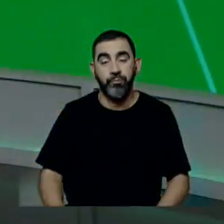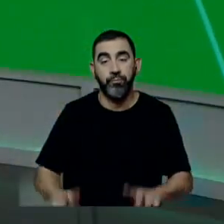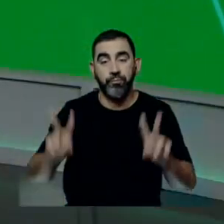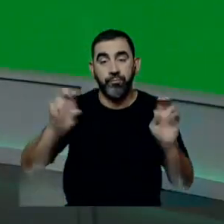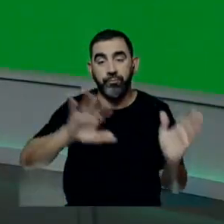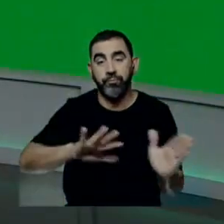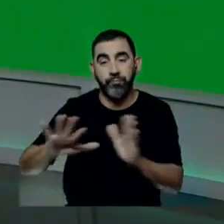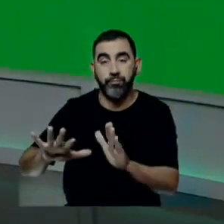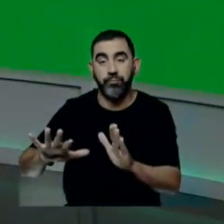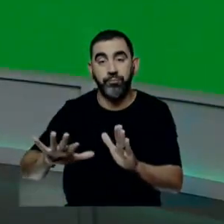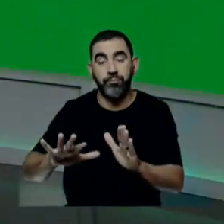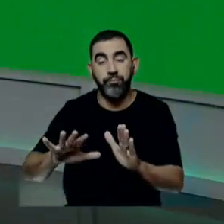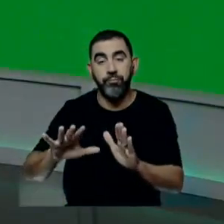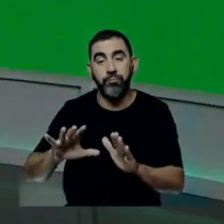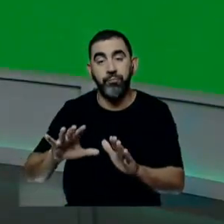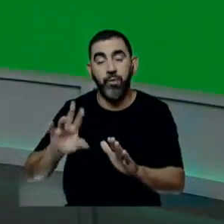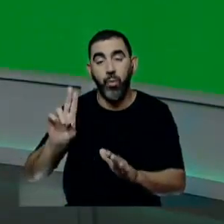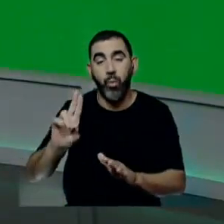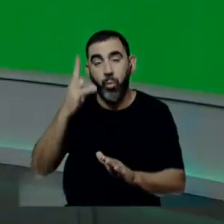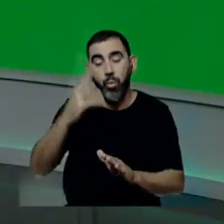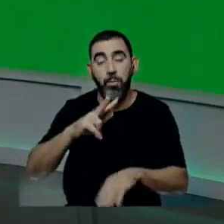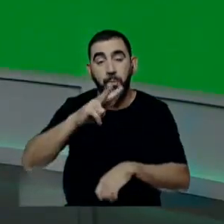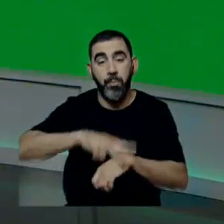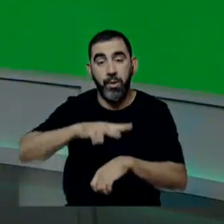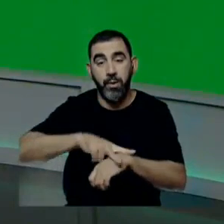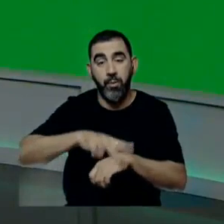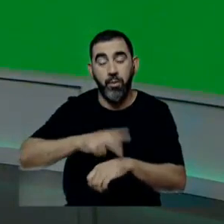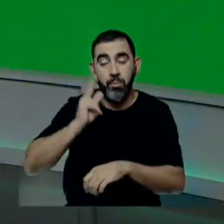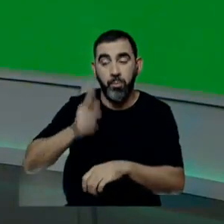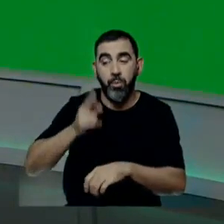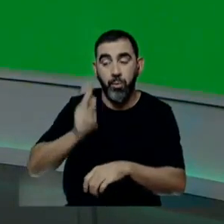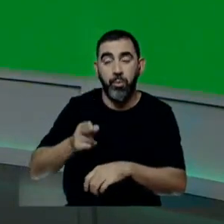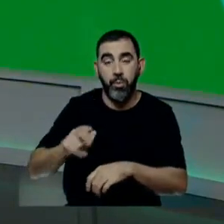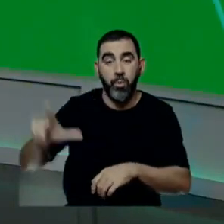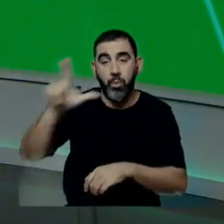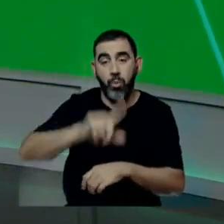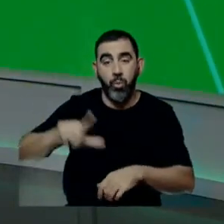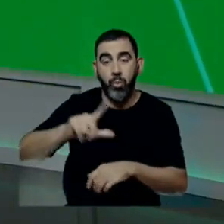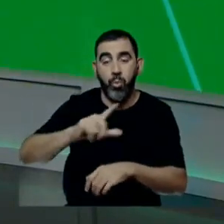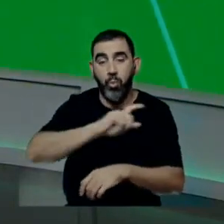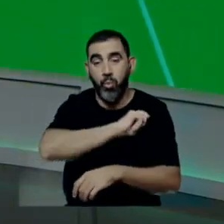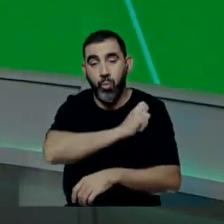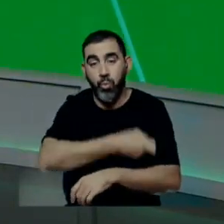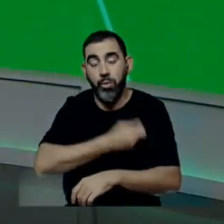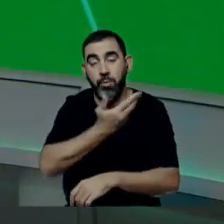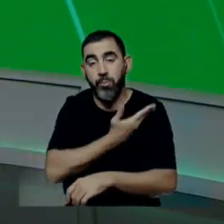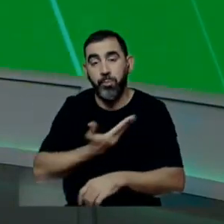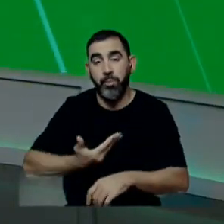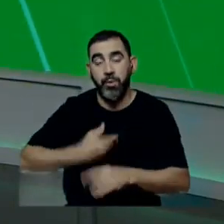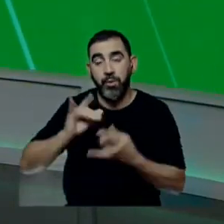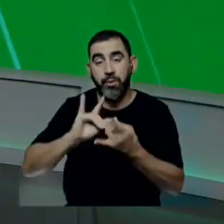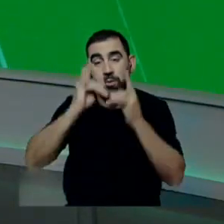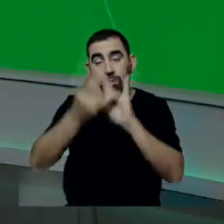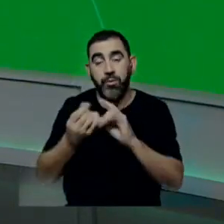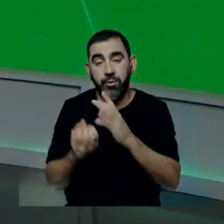tema ahora. Les contamos que legisladores de Uruguay y Paraguay impidieron este lunes que fuera despojado de su cargo el presidente del Parlamento